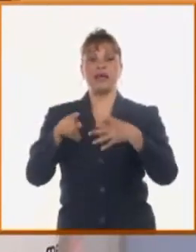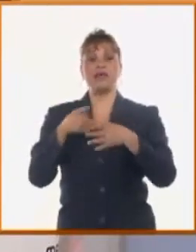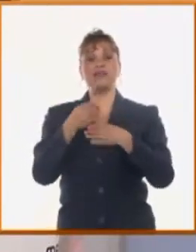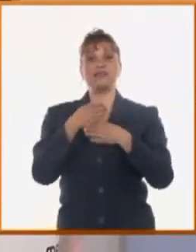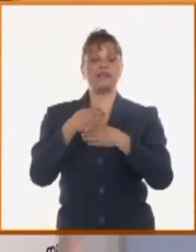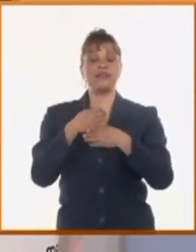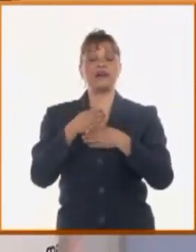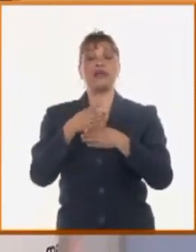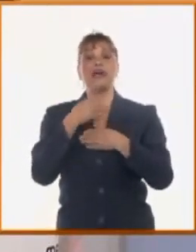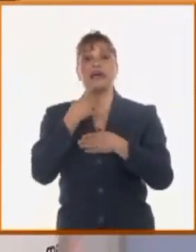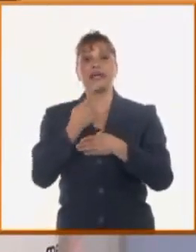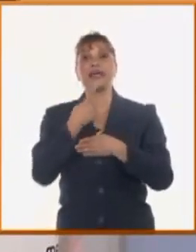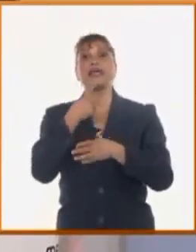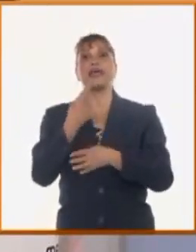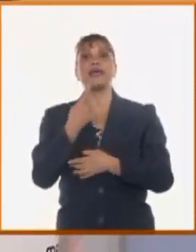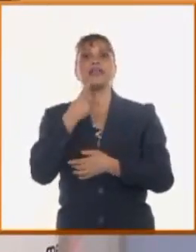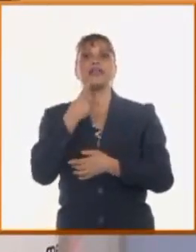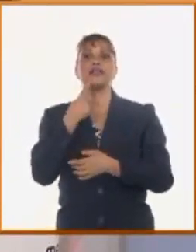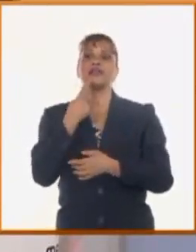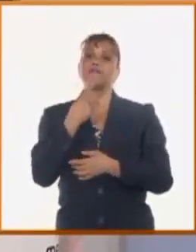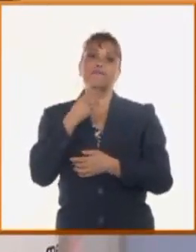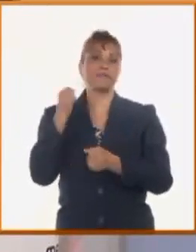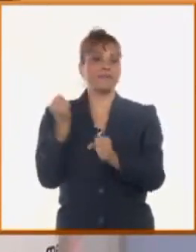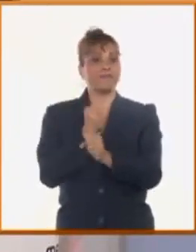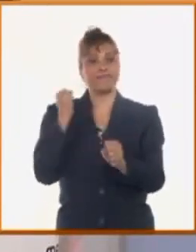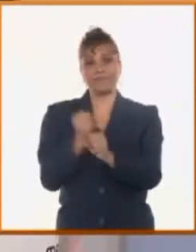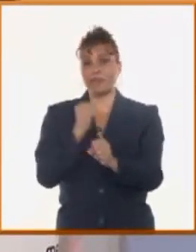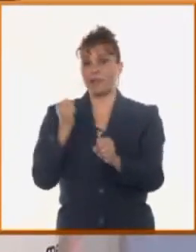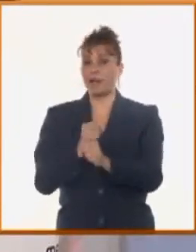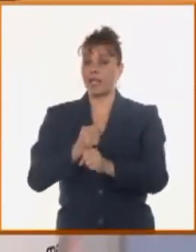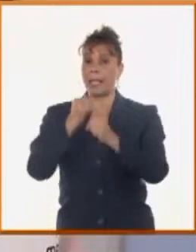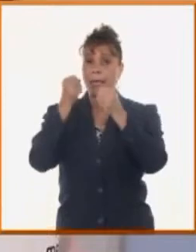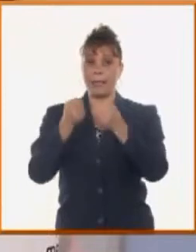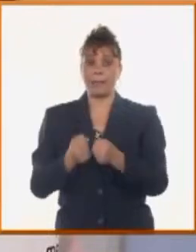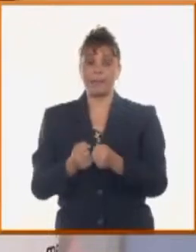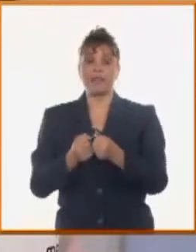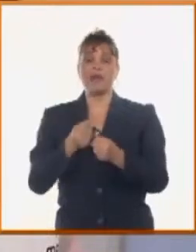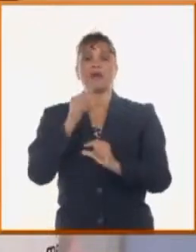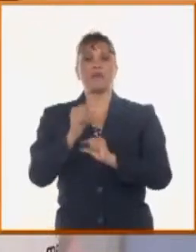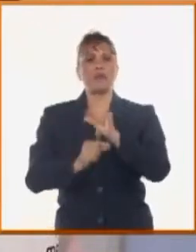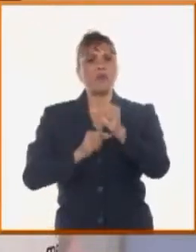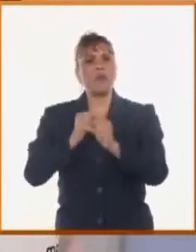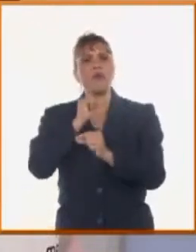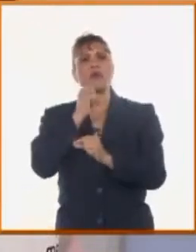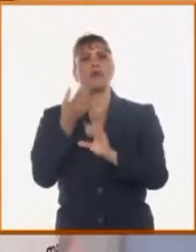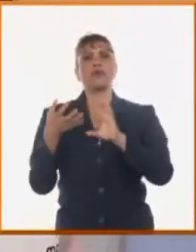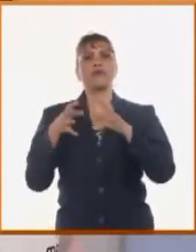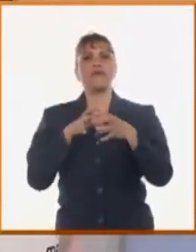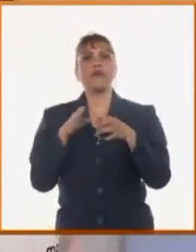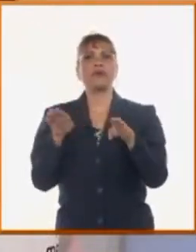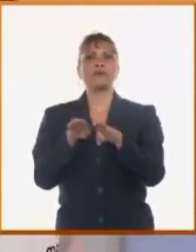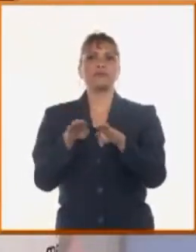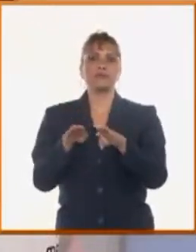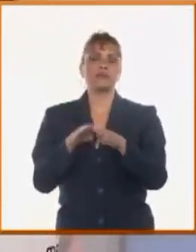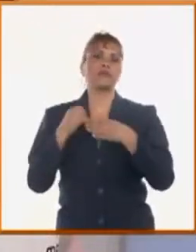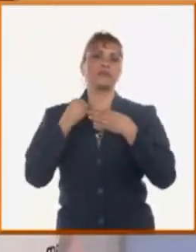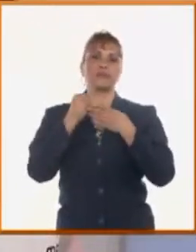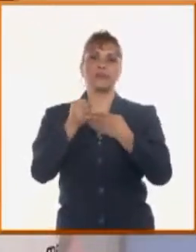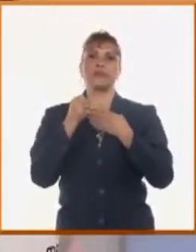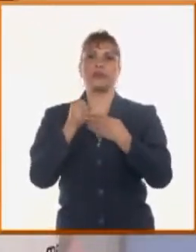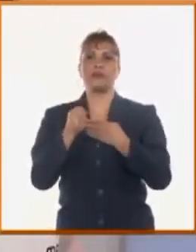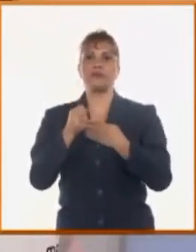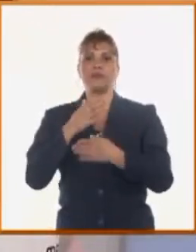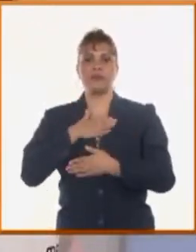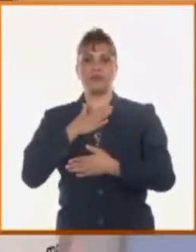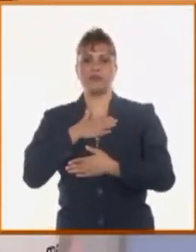tendrá que ser nuestro mayor desvelo hasta que logremos hacer de manera sostenible un aporte desde las